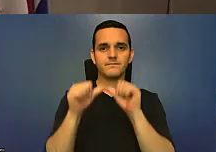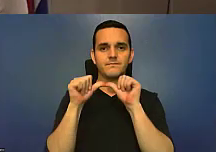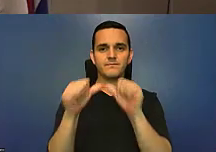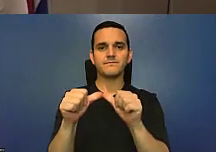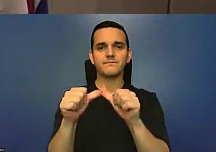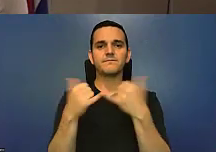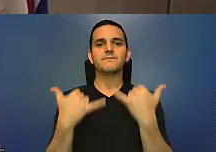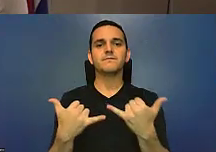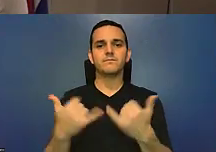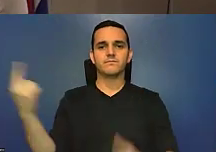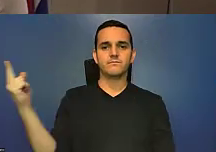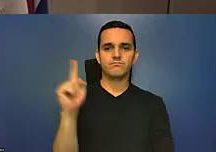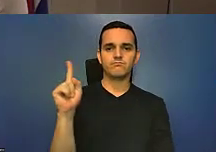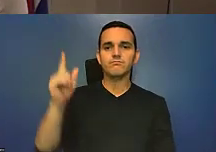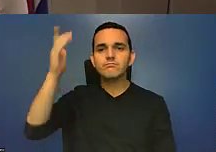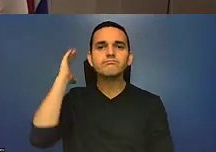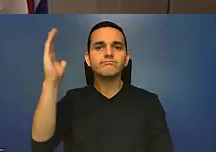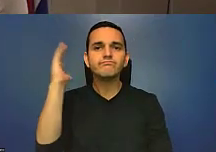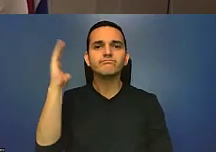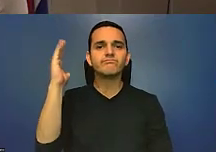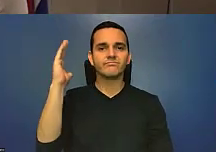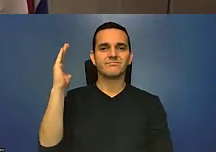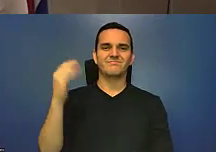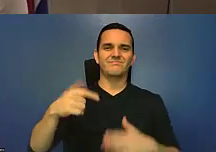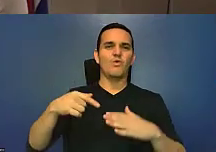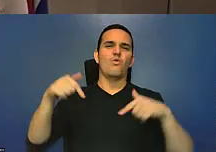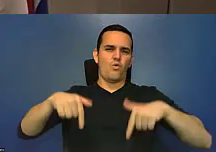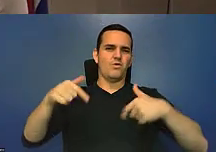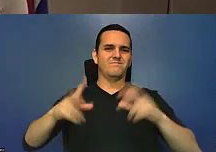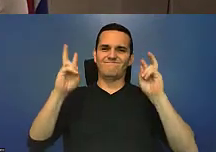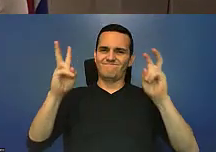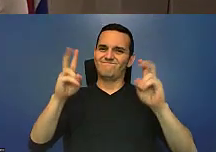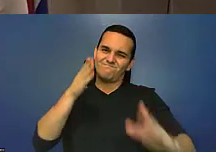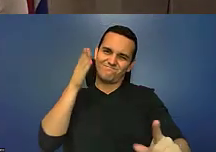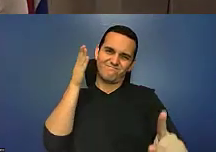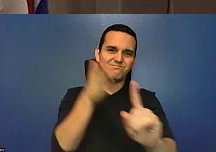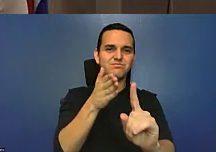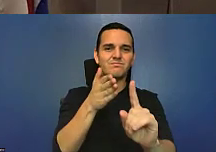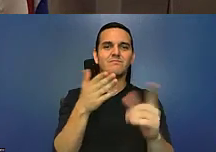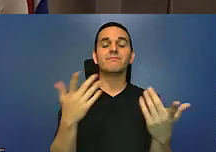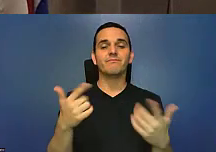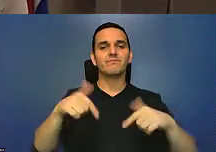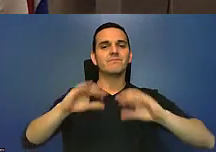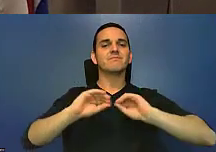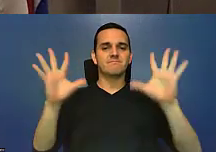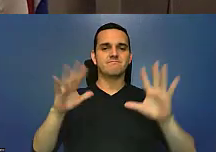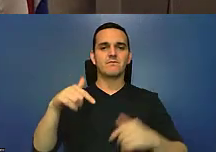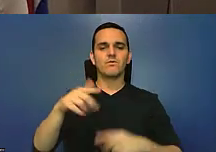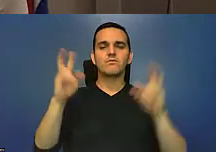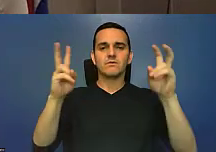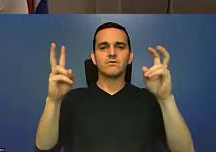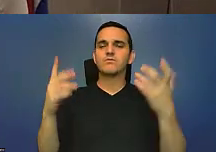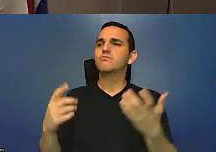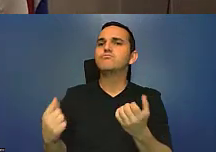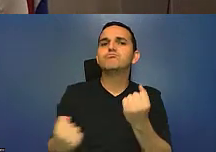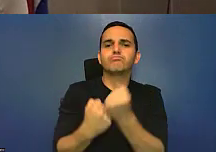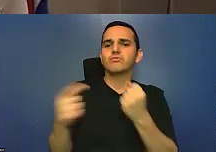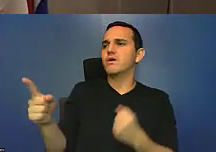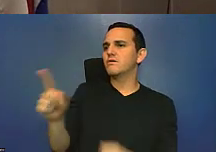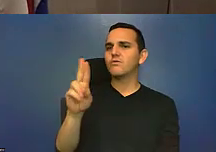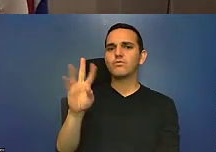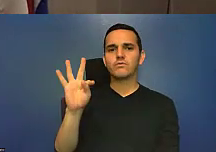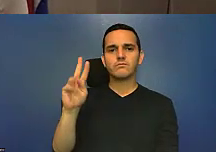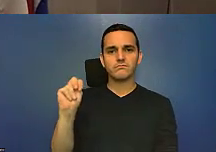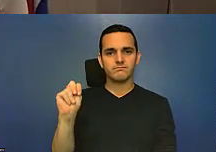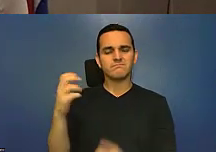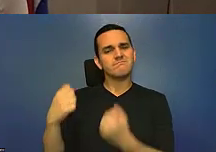Continuamos con la conferencia de fondo de esta mañana, su título, Aportes de la Universidad Técnica